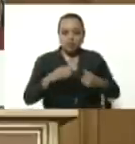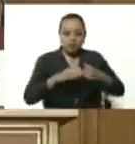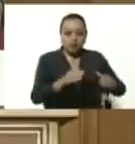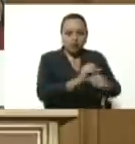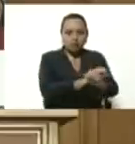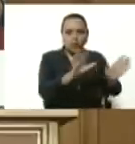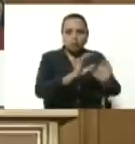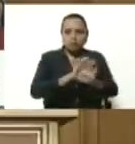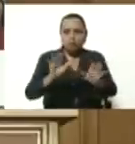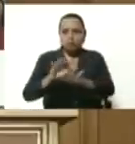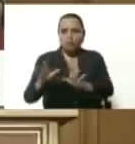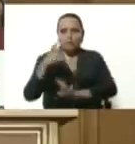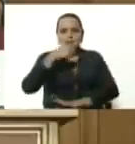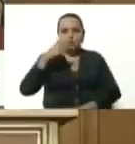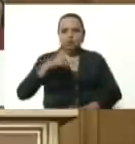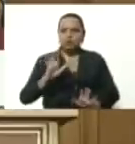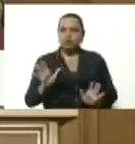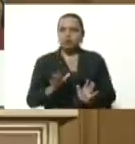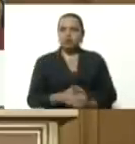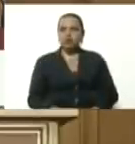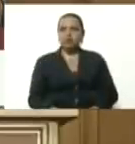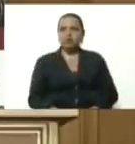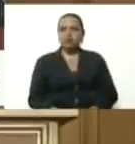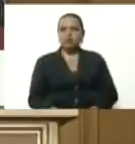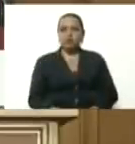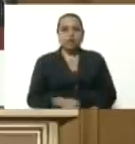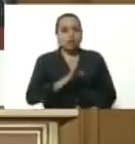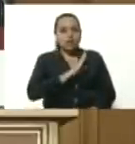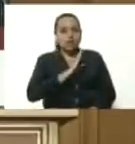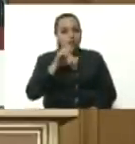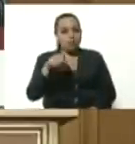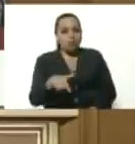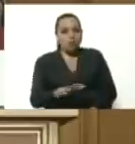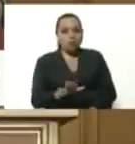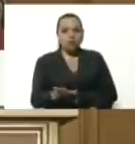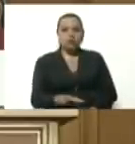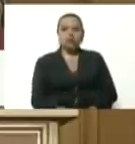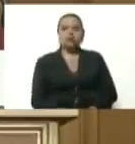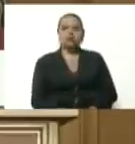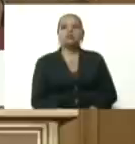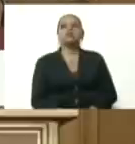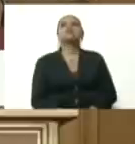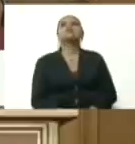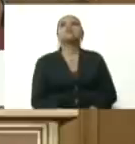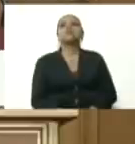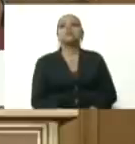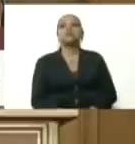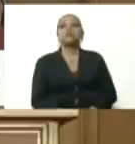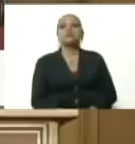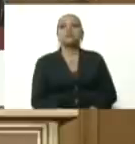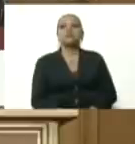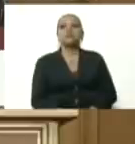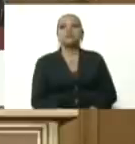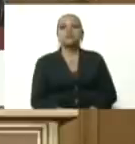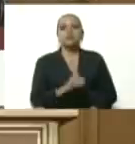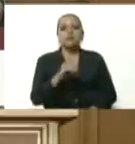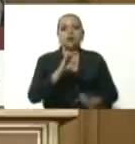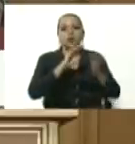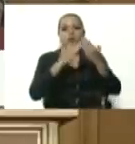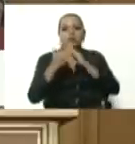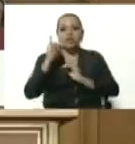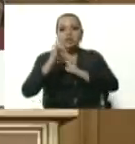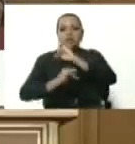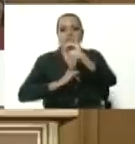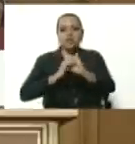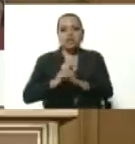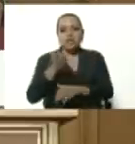antipersonales. Es lo que tendríamos en este momento. Bueno, por cierto que la comunidad internacional desde